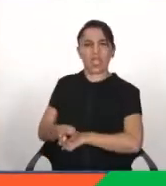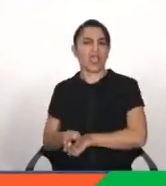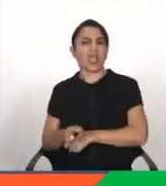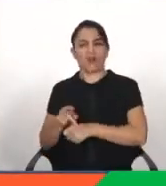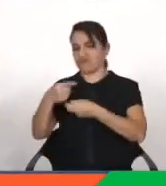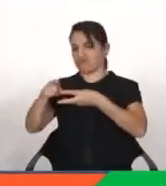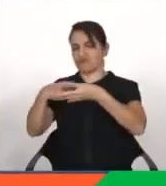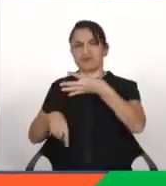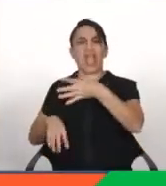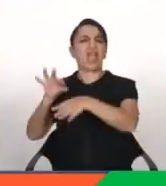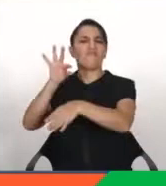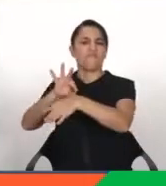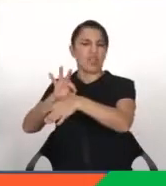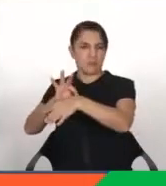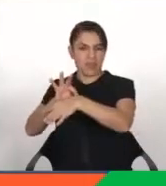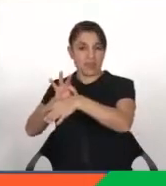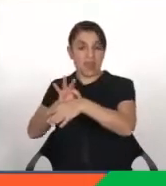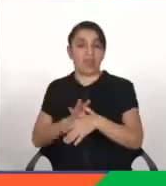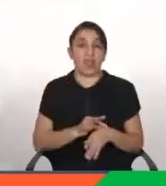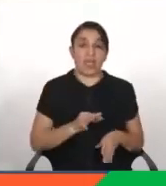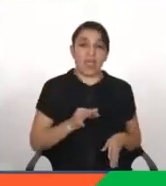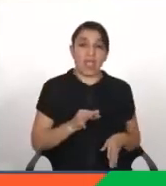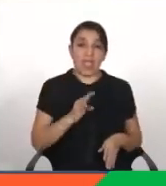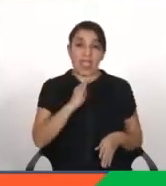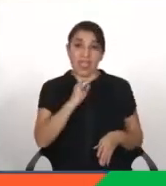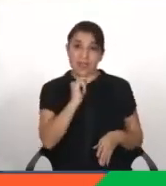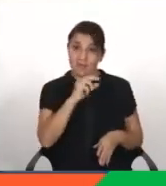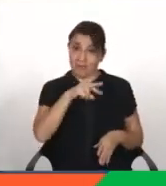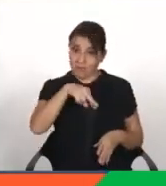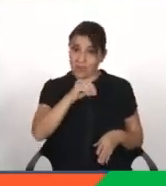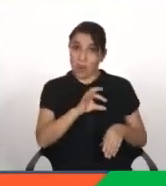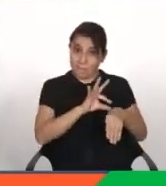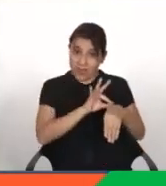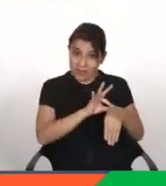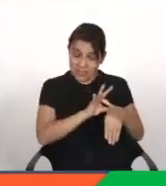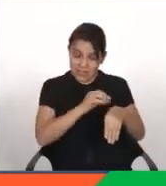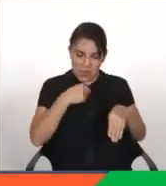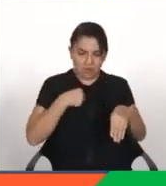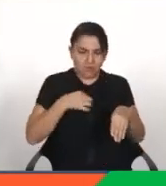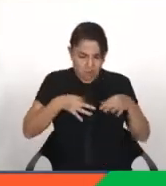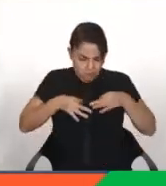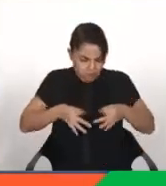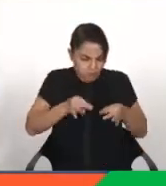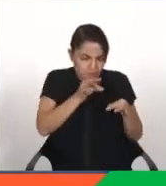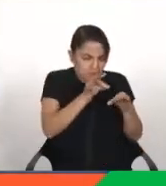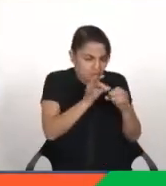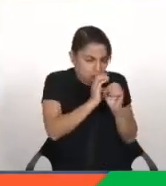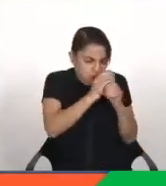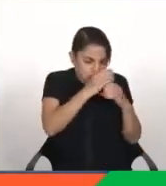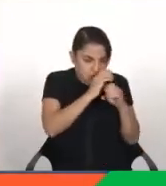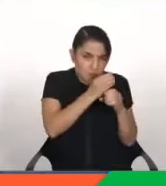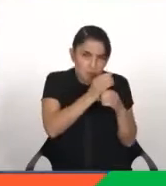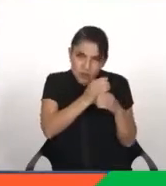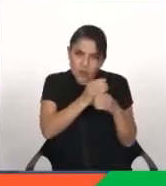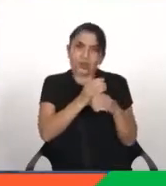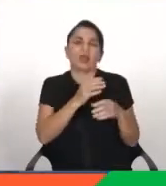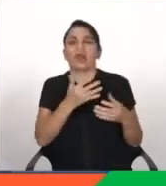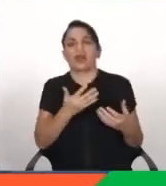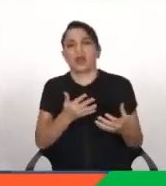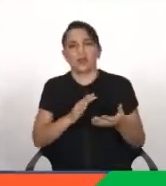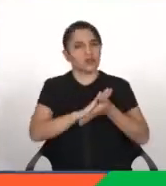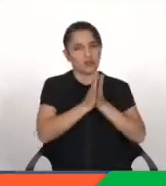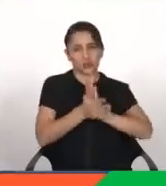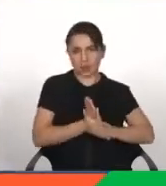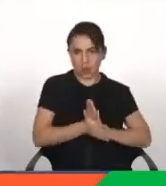etc. La biomedicina va como más a lo pequeño. Y claro, esto nos permite estudiar el cuerpo humano cuando funciona bien, o sea, cuando todo está